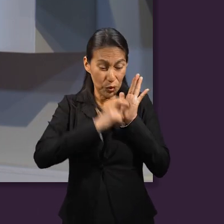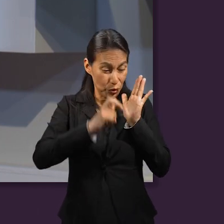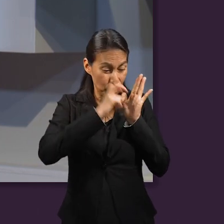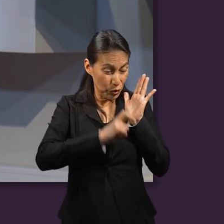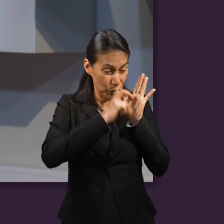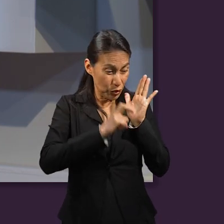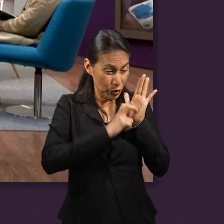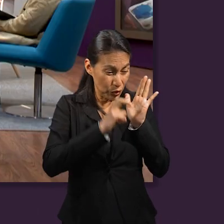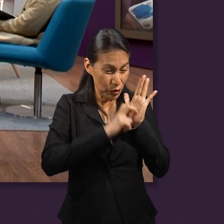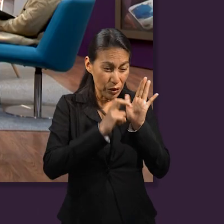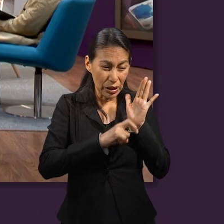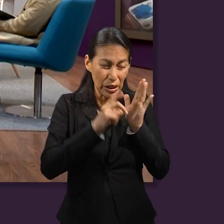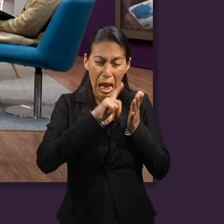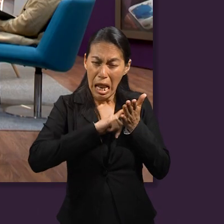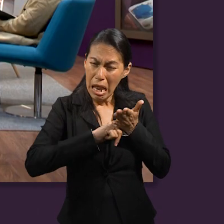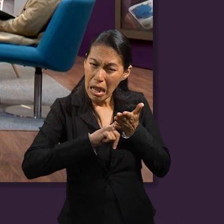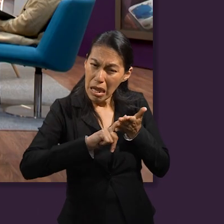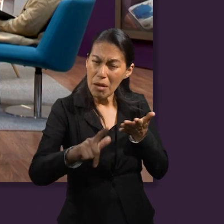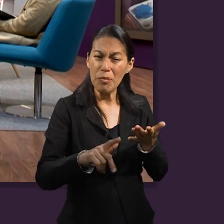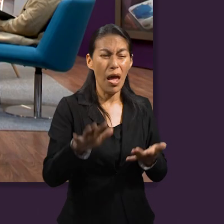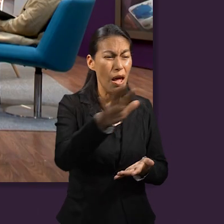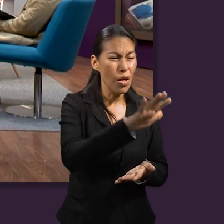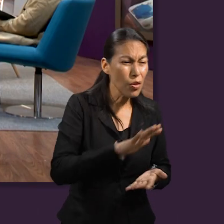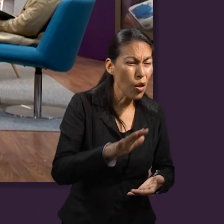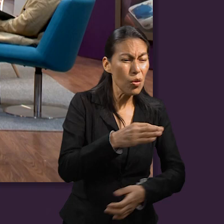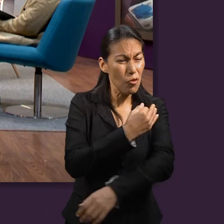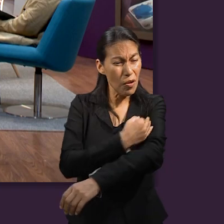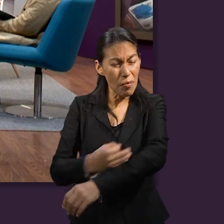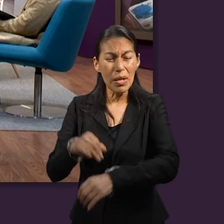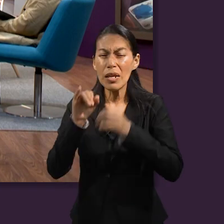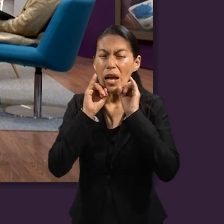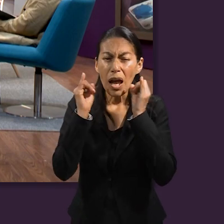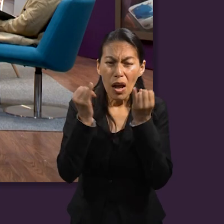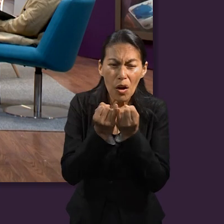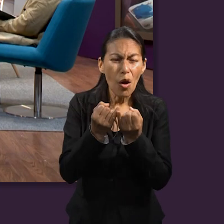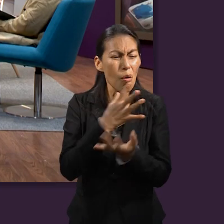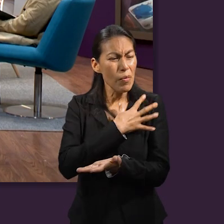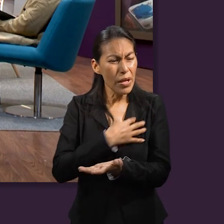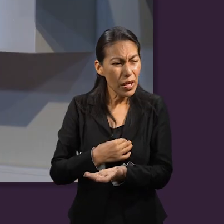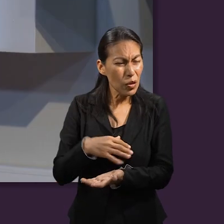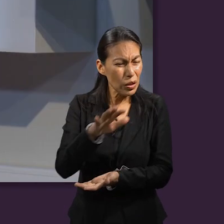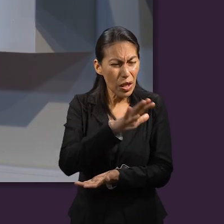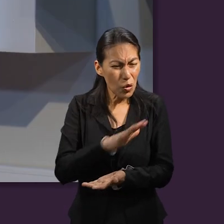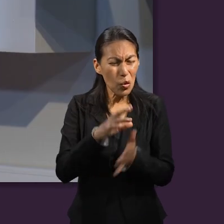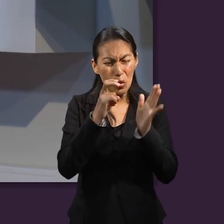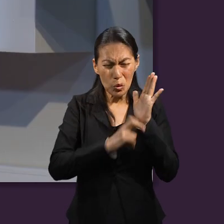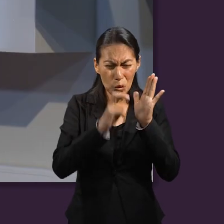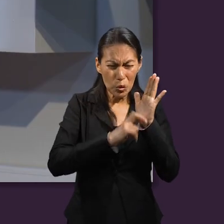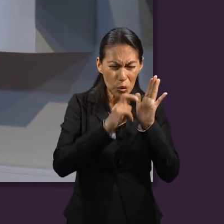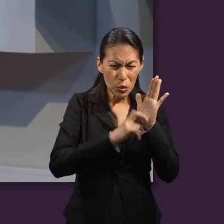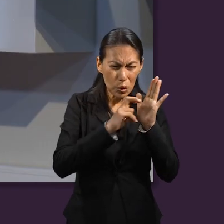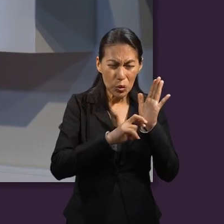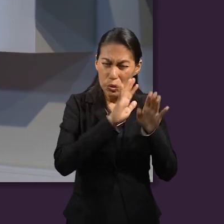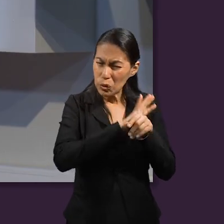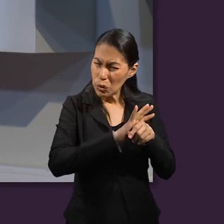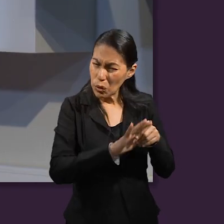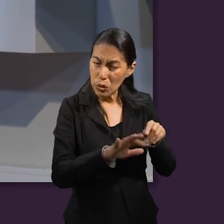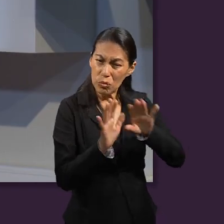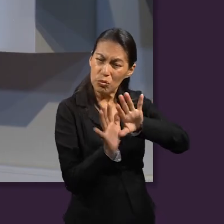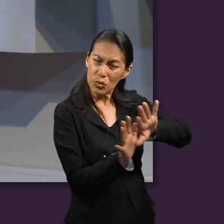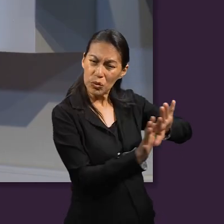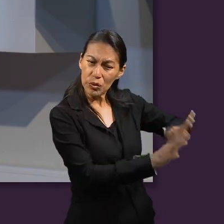en jacob y en su descendencia hace una restauración en su familia es una restauración en la fe que ellos tenían